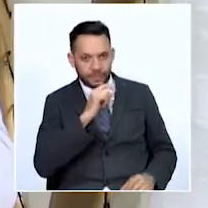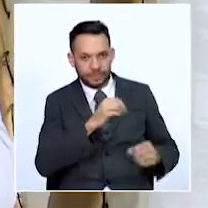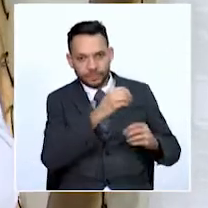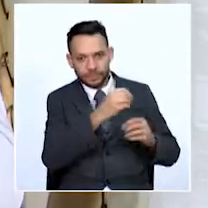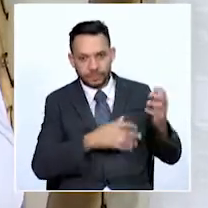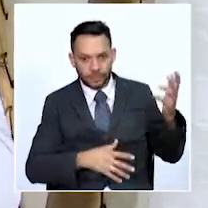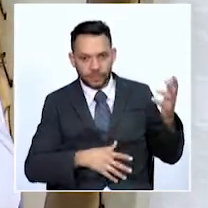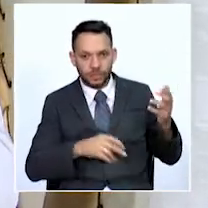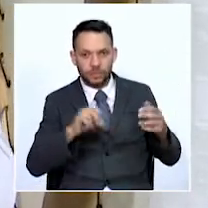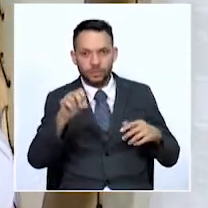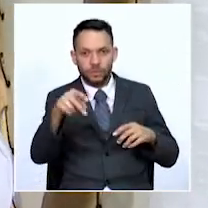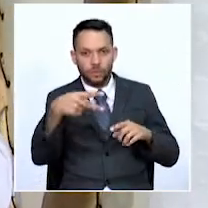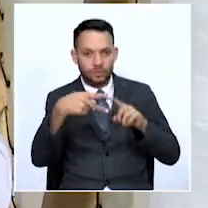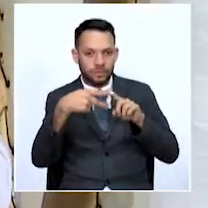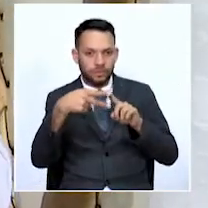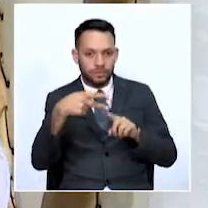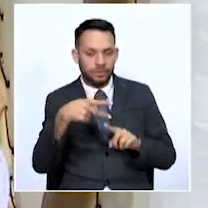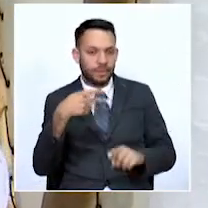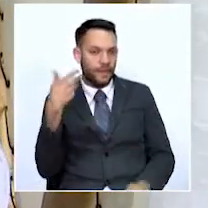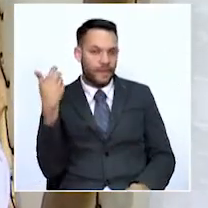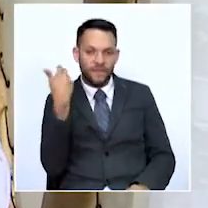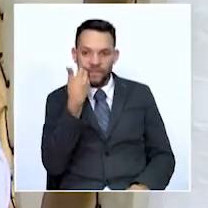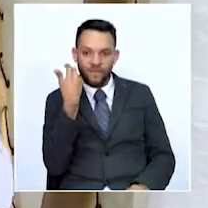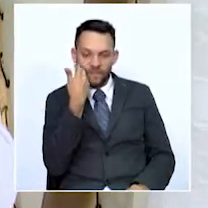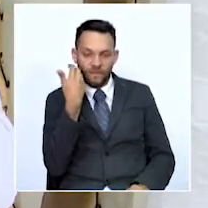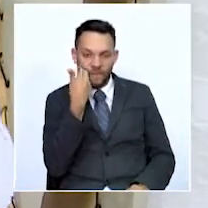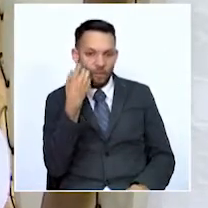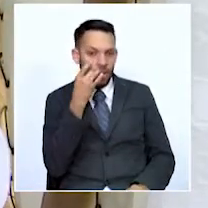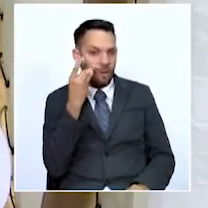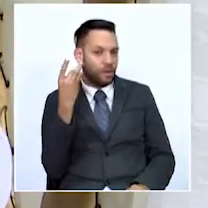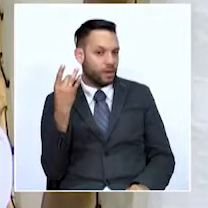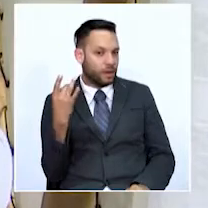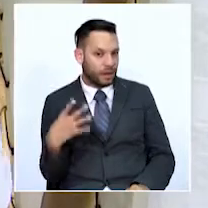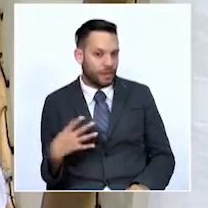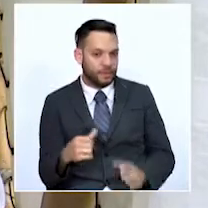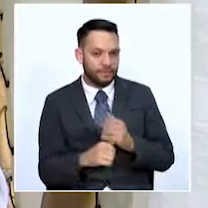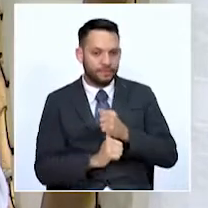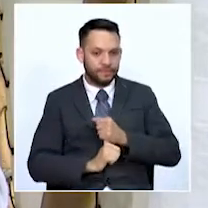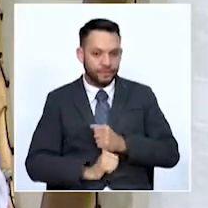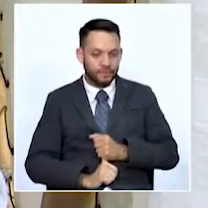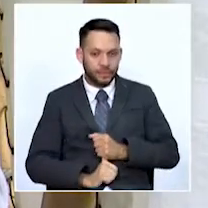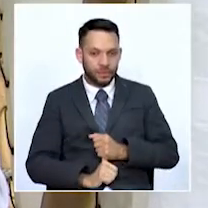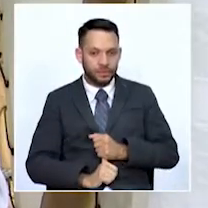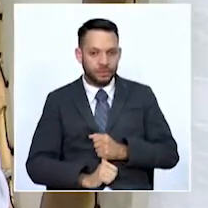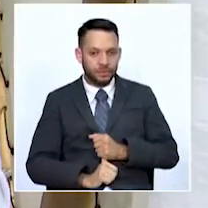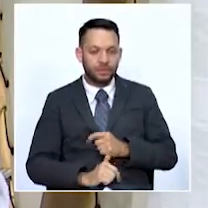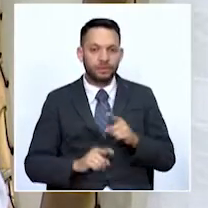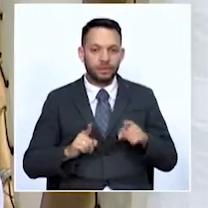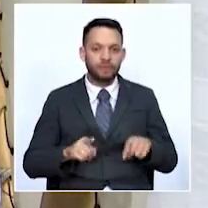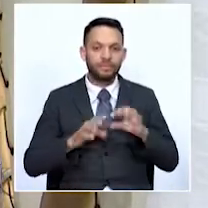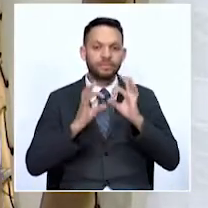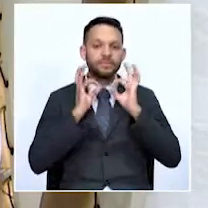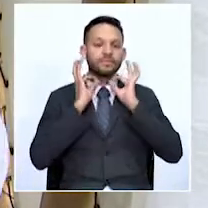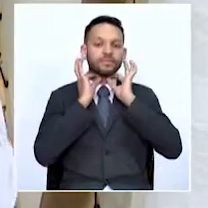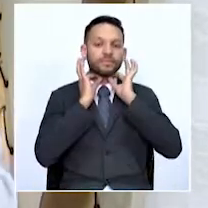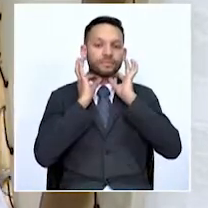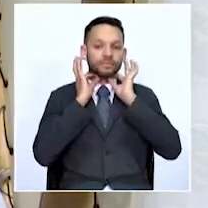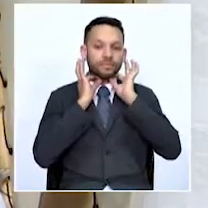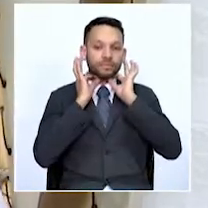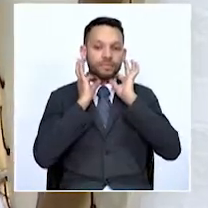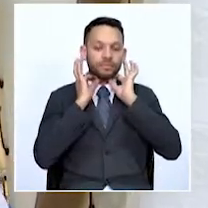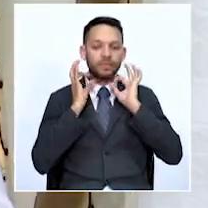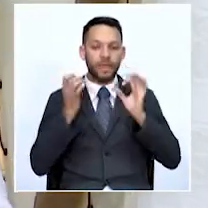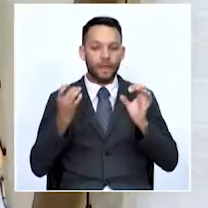dos enfermedades que pueden acabar con el ser humano muy rápido. El estreñimiento y la amigdalitis. ¿Y qué tiene que ver